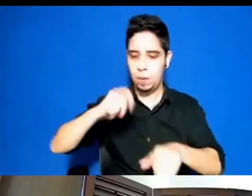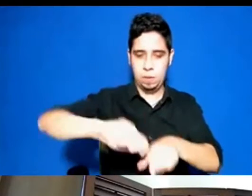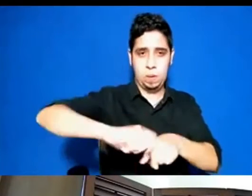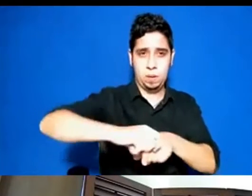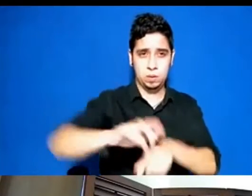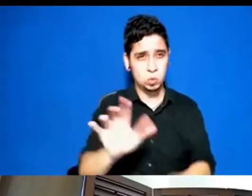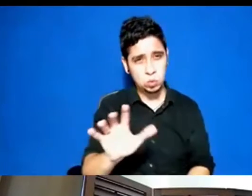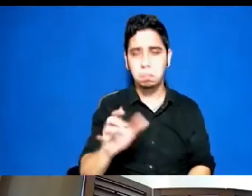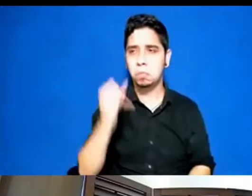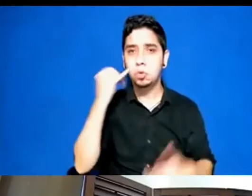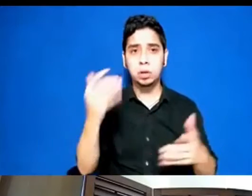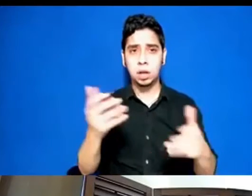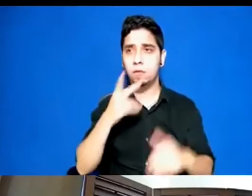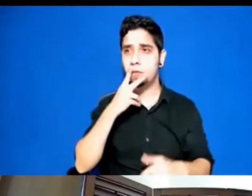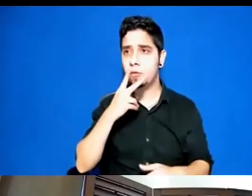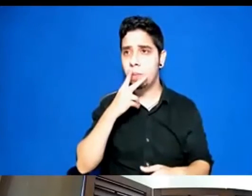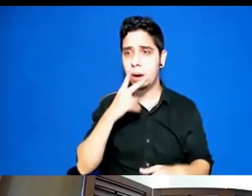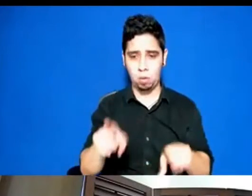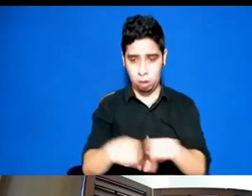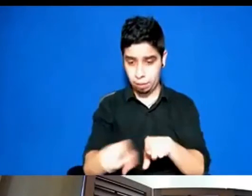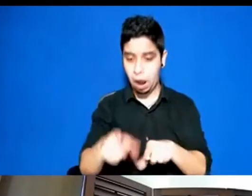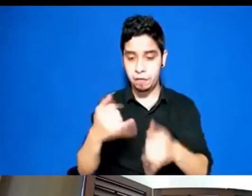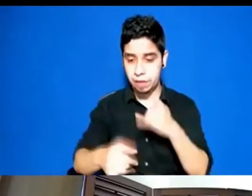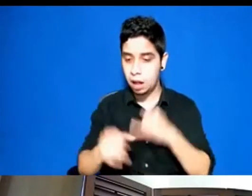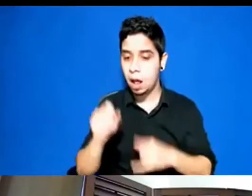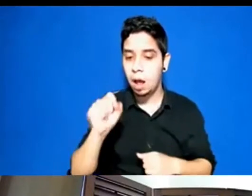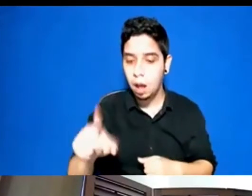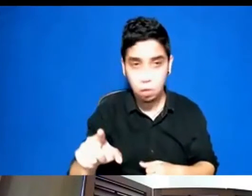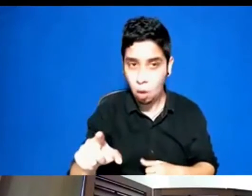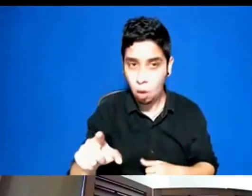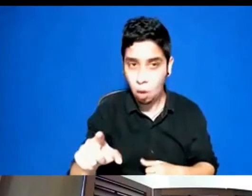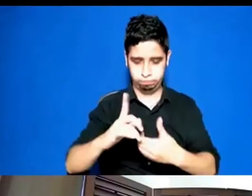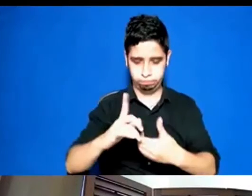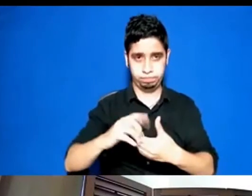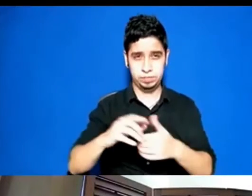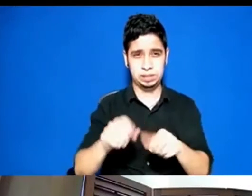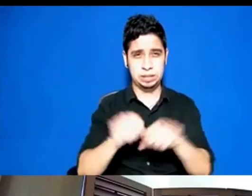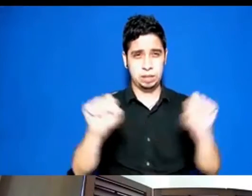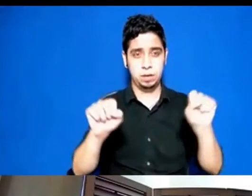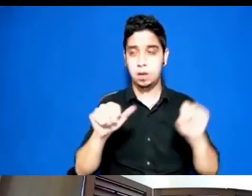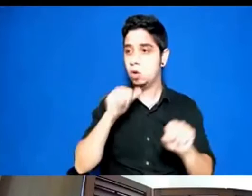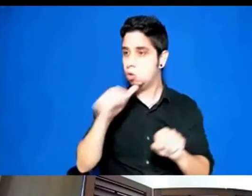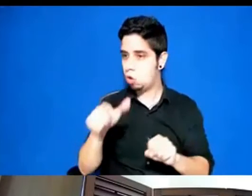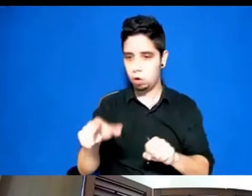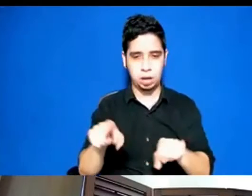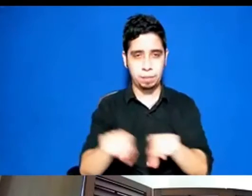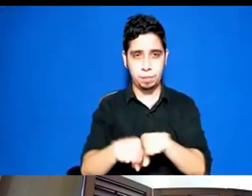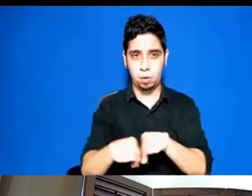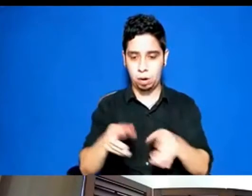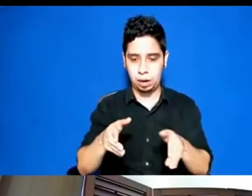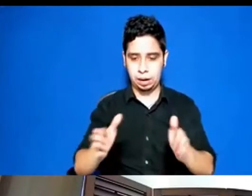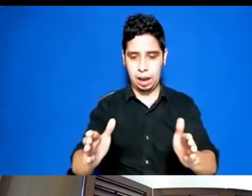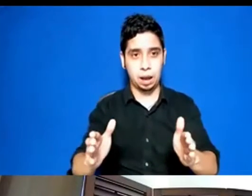asegúrese de que esa colilla va donde tiene que ir. Y no es la arena de la playa y no es en la calle, porque en la calle va a bajar